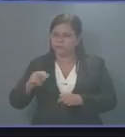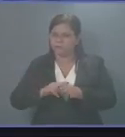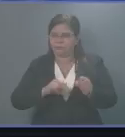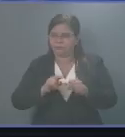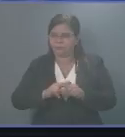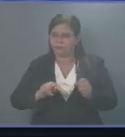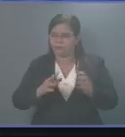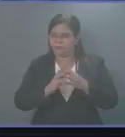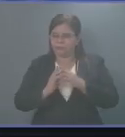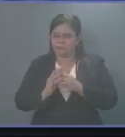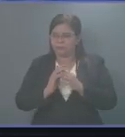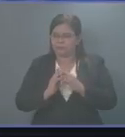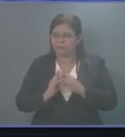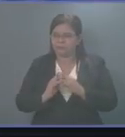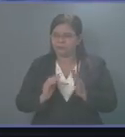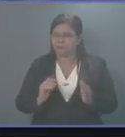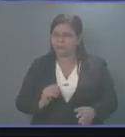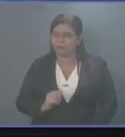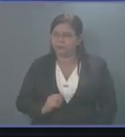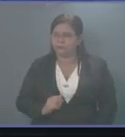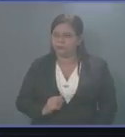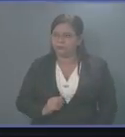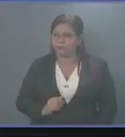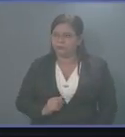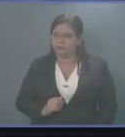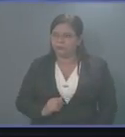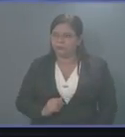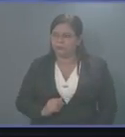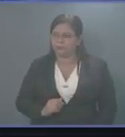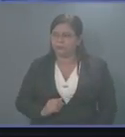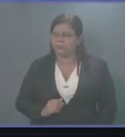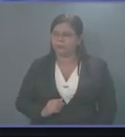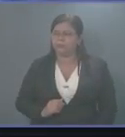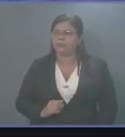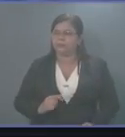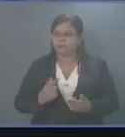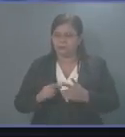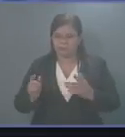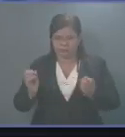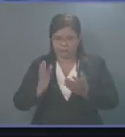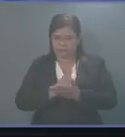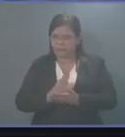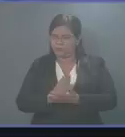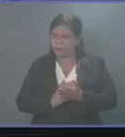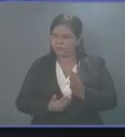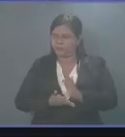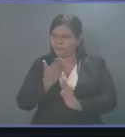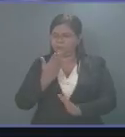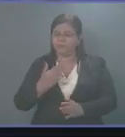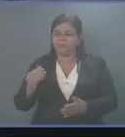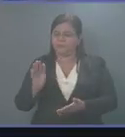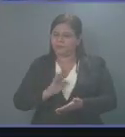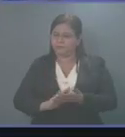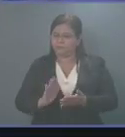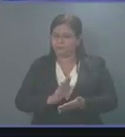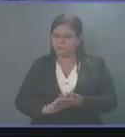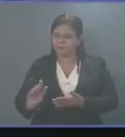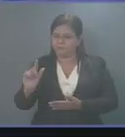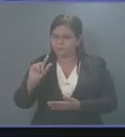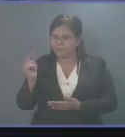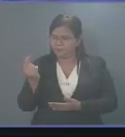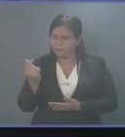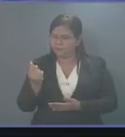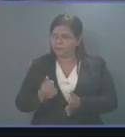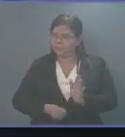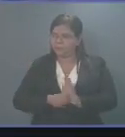Unidos de América o fracción de centena. En ningún caso, por la cancelación de créditos a la producción,